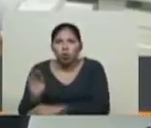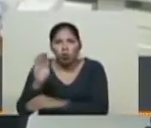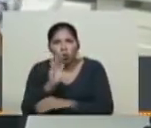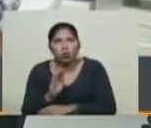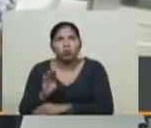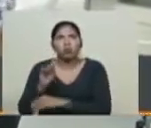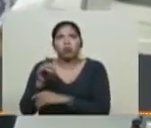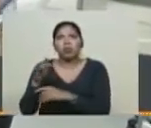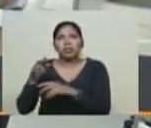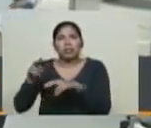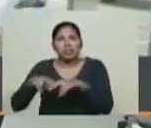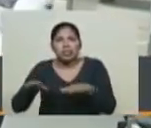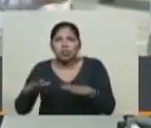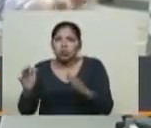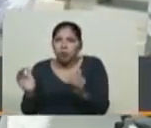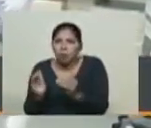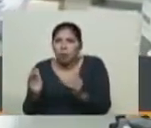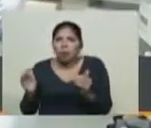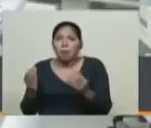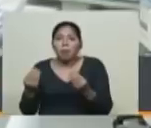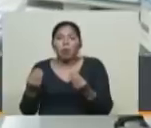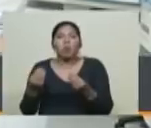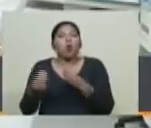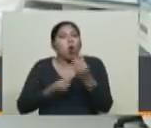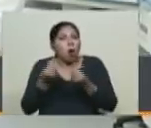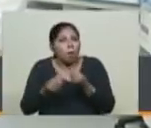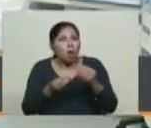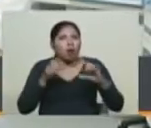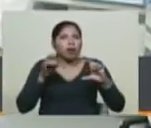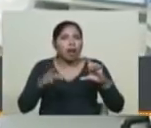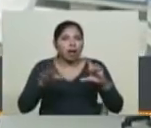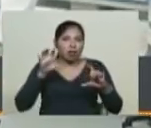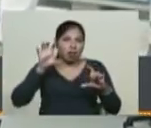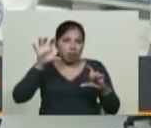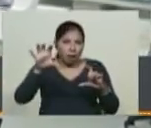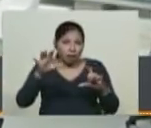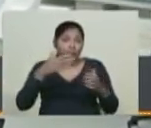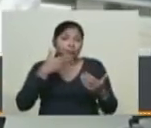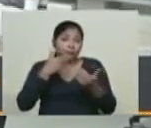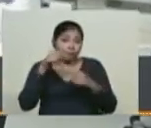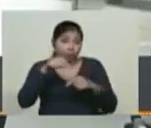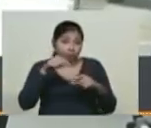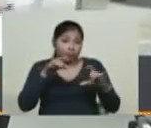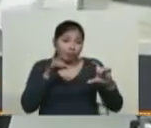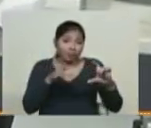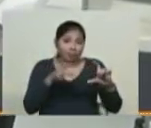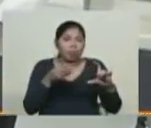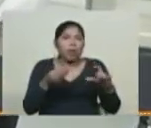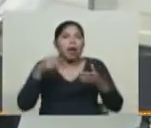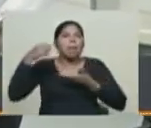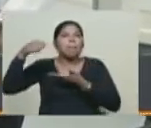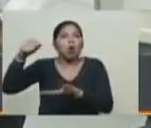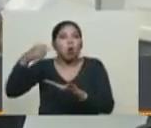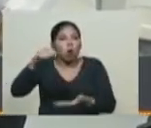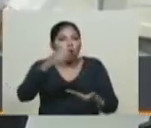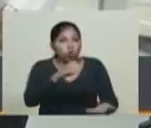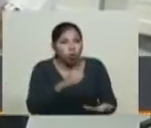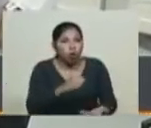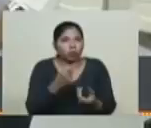nuestras niñas, con lo que es el carné de la patria, que garantiza los bonos para nuestras